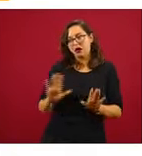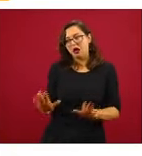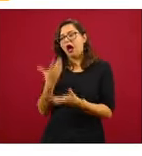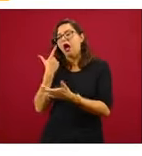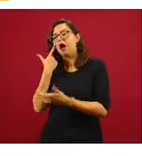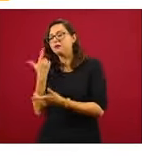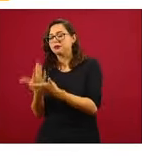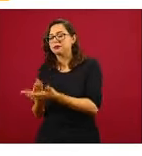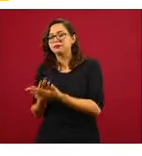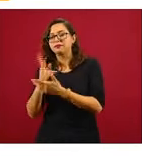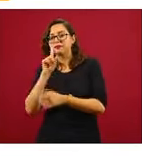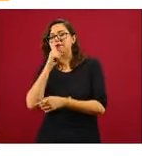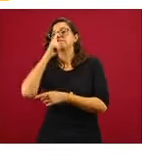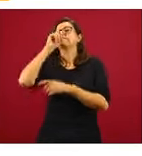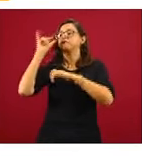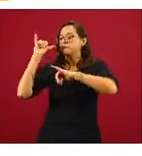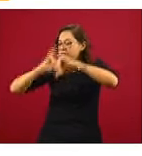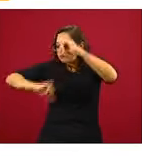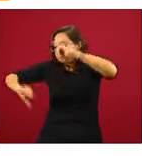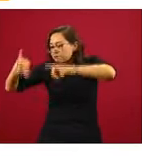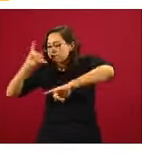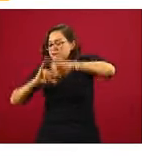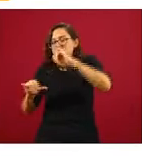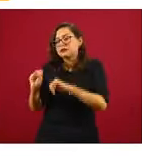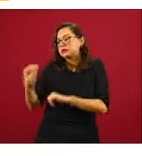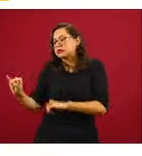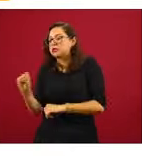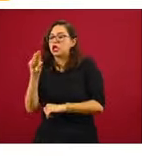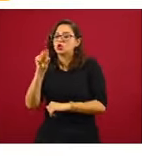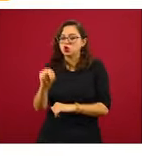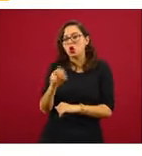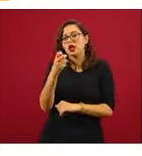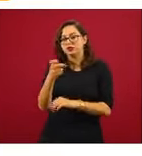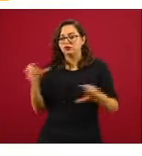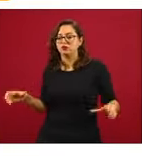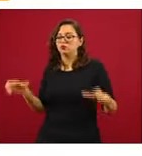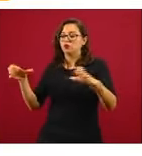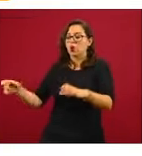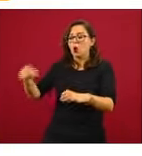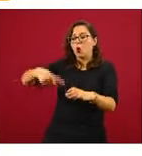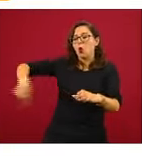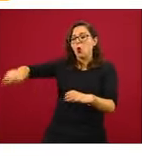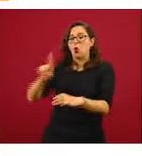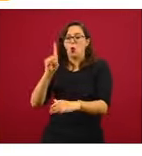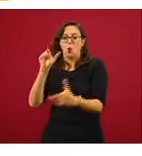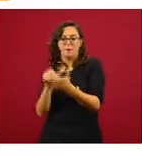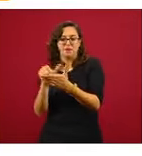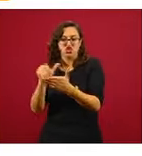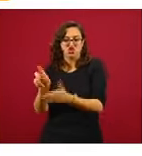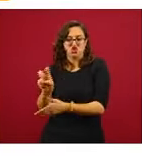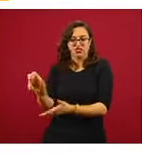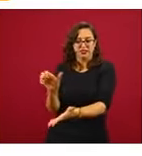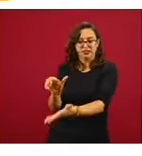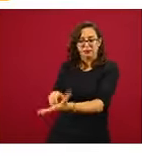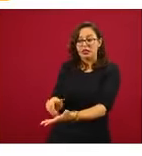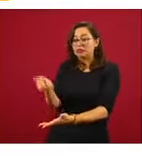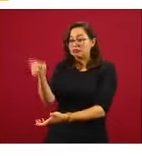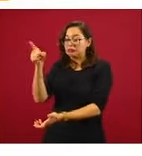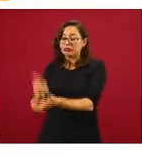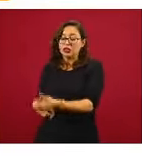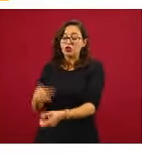lo contrario, y es precisamente lo que se hace a través de la toma de la muestra, demostrar si está presente o no el